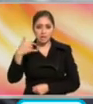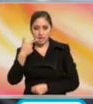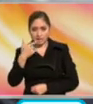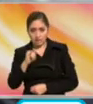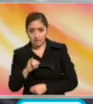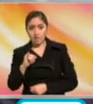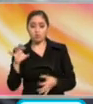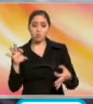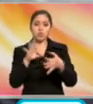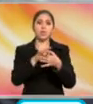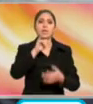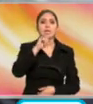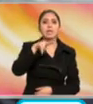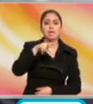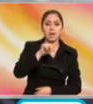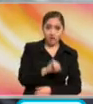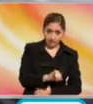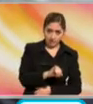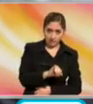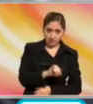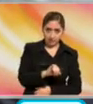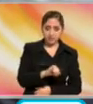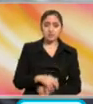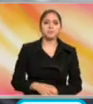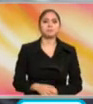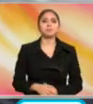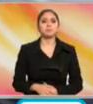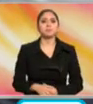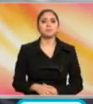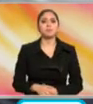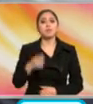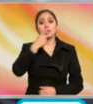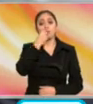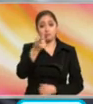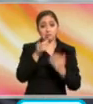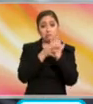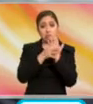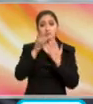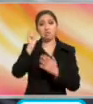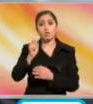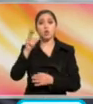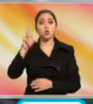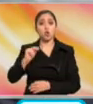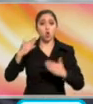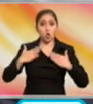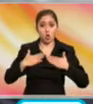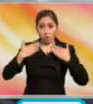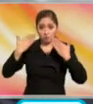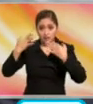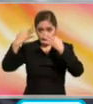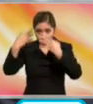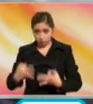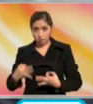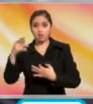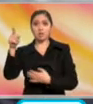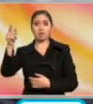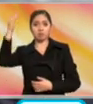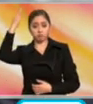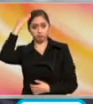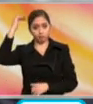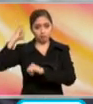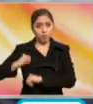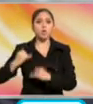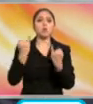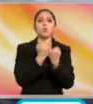coordinación con el INAI, que hay una baja confianza en las autoridades, en las instituciones.